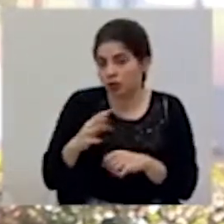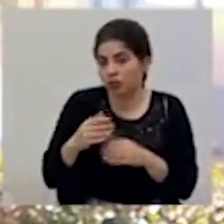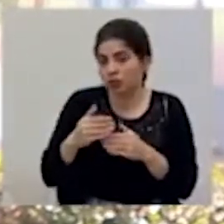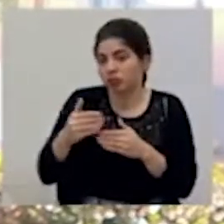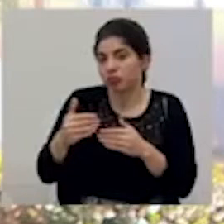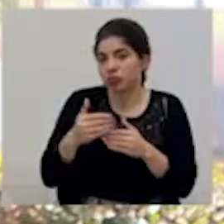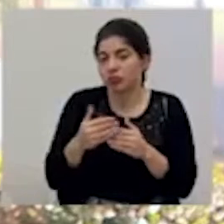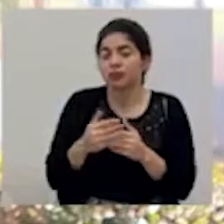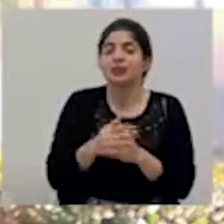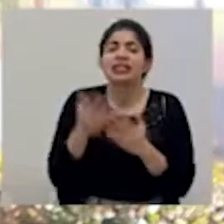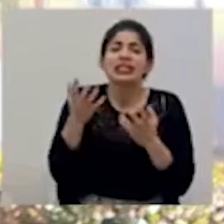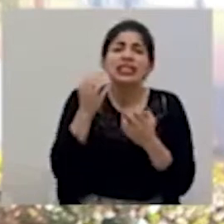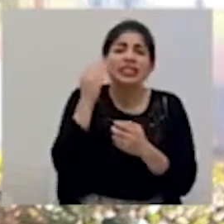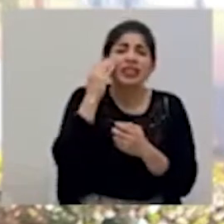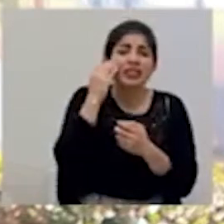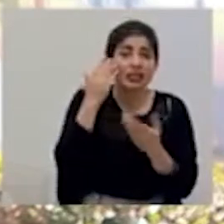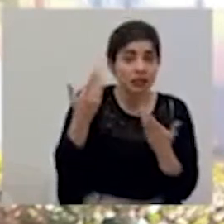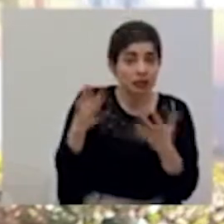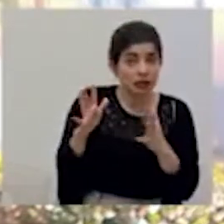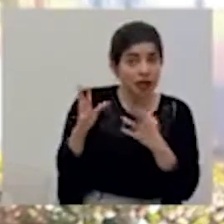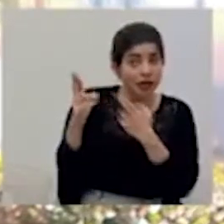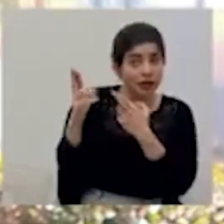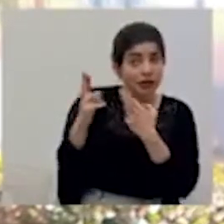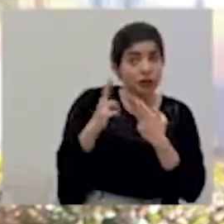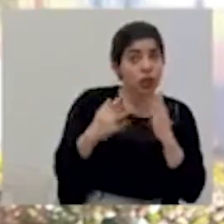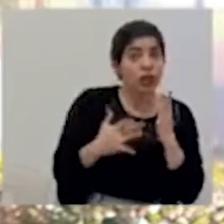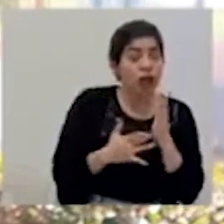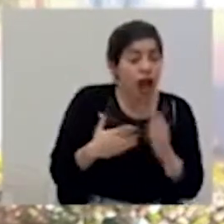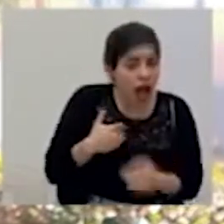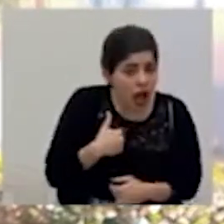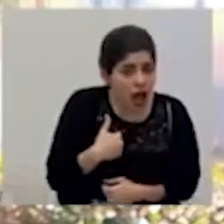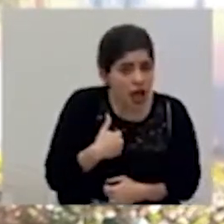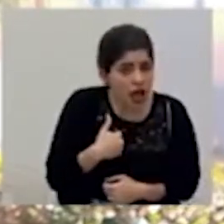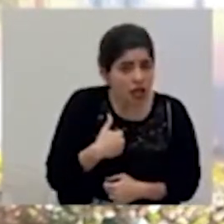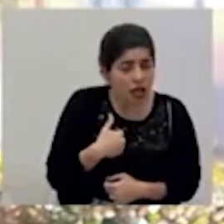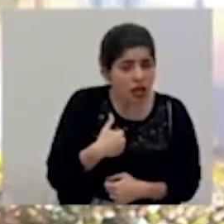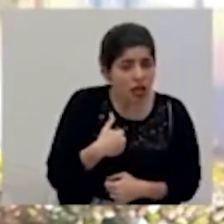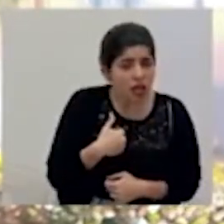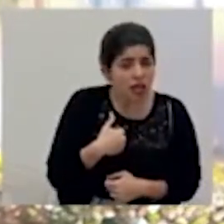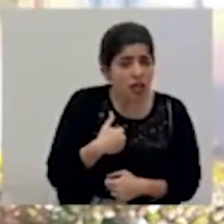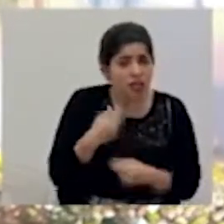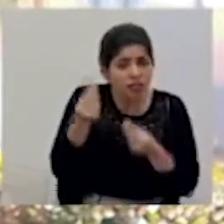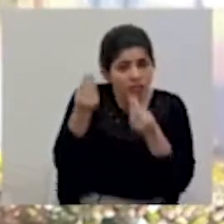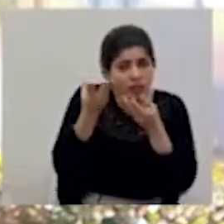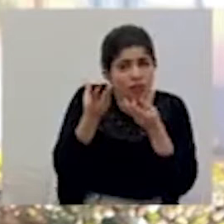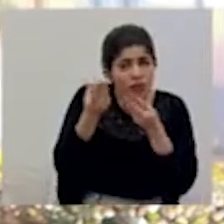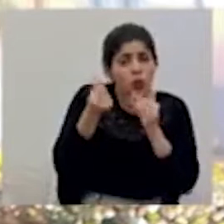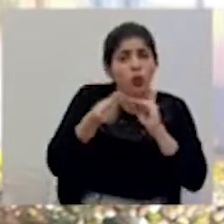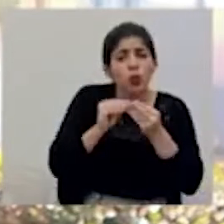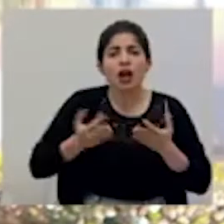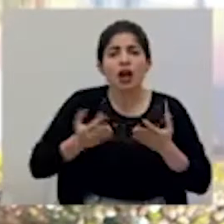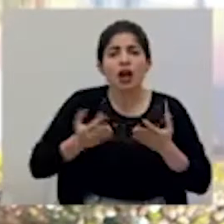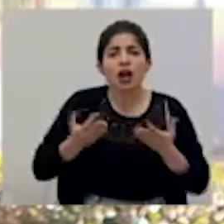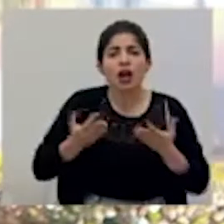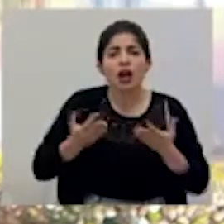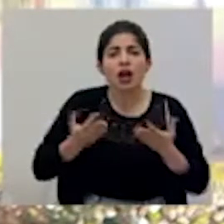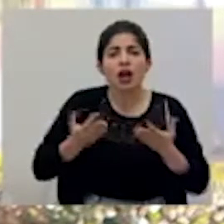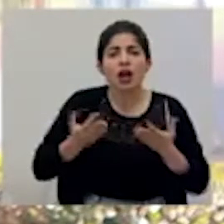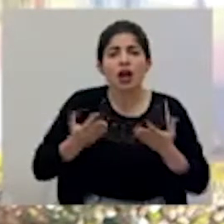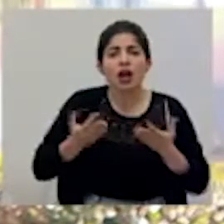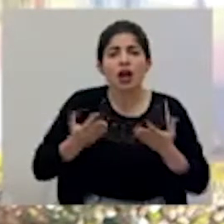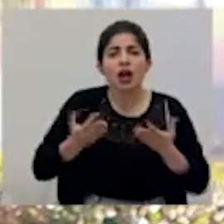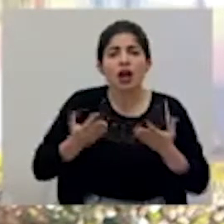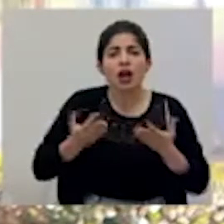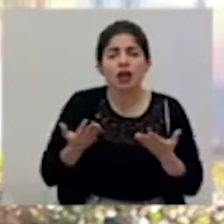saber si ya hay una respuesta de tipo técnico, con datos que justifiquen o que de alguna